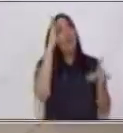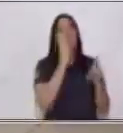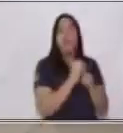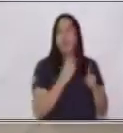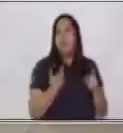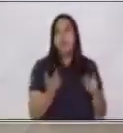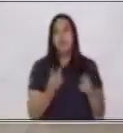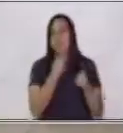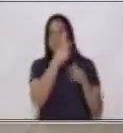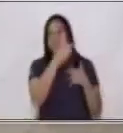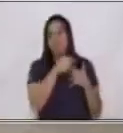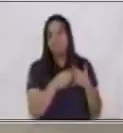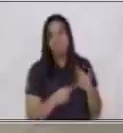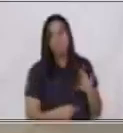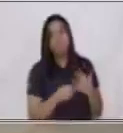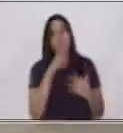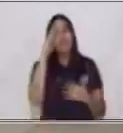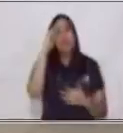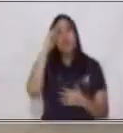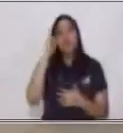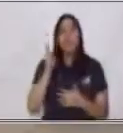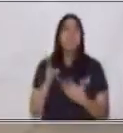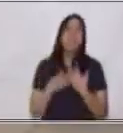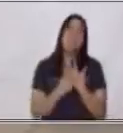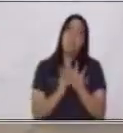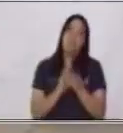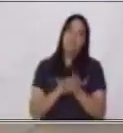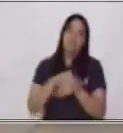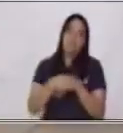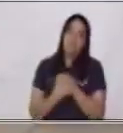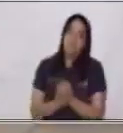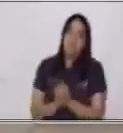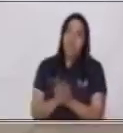resumen. Y te recuerdo que laves constantemente tus